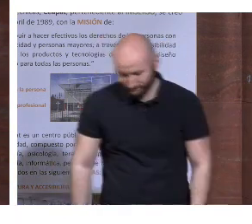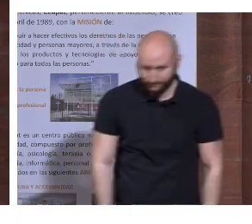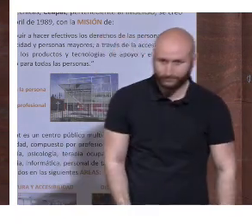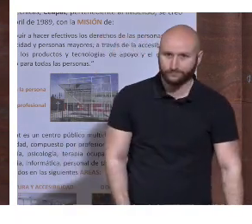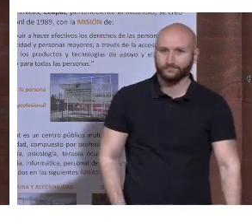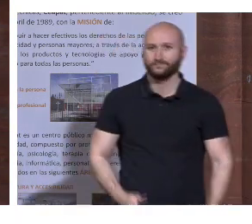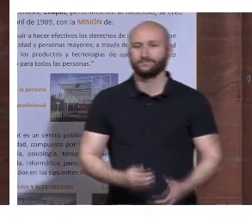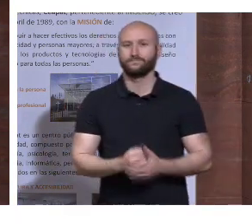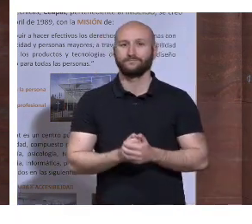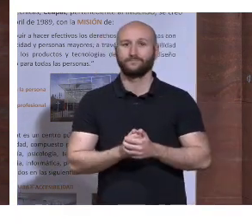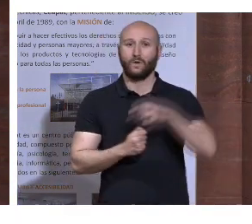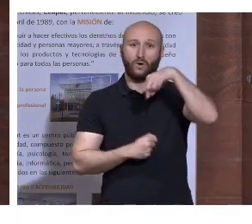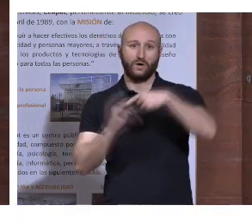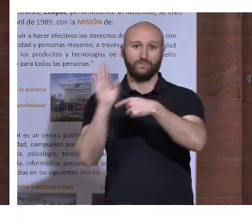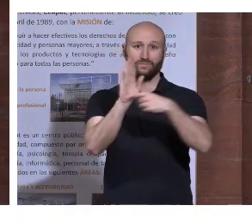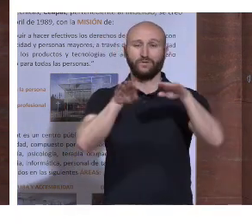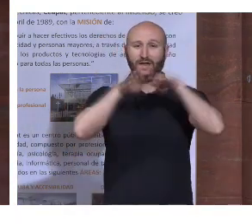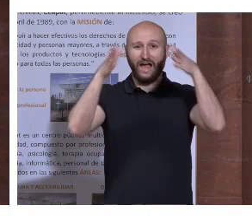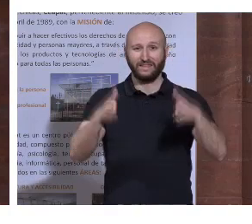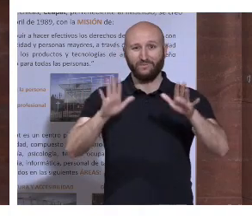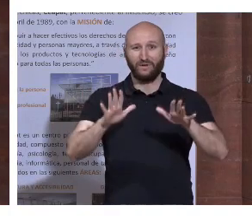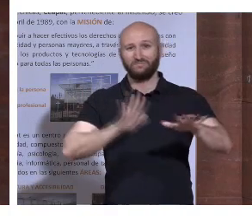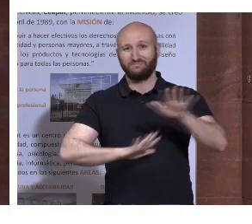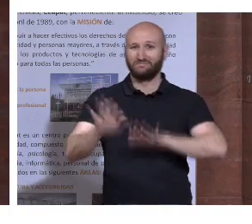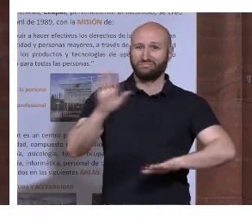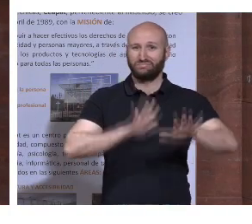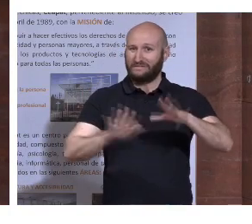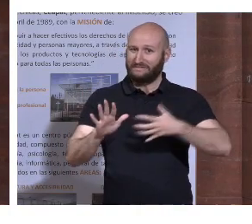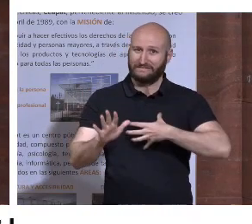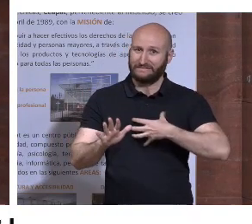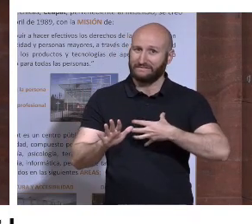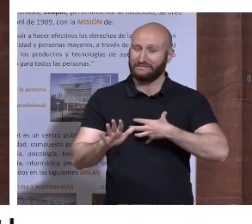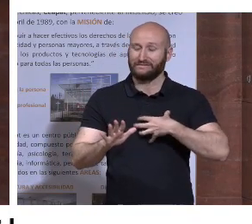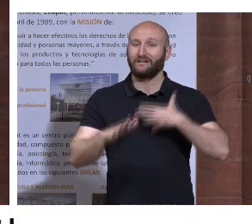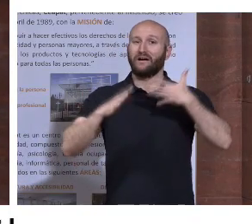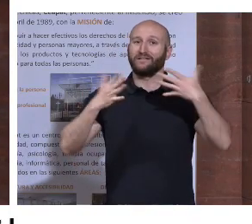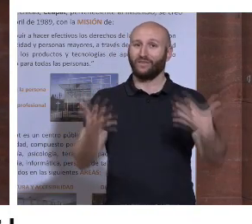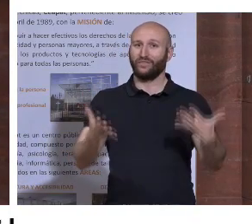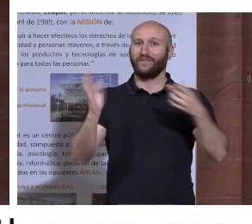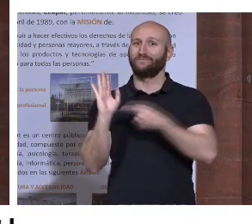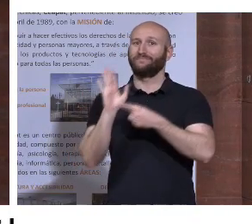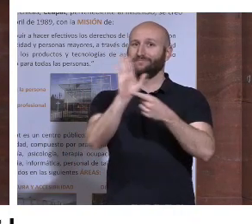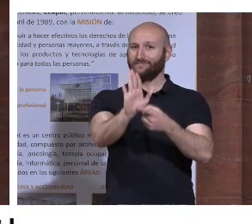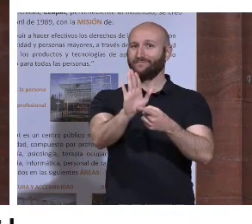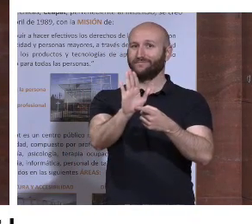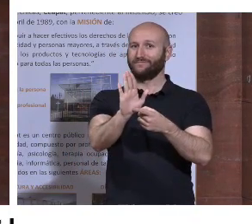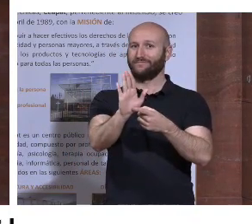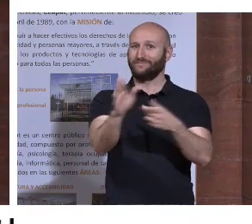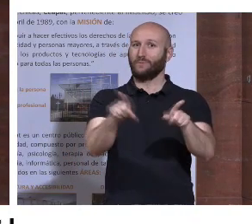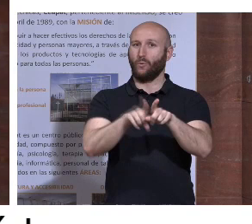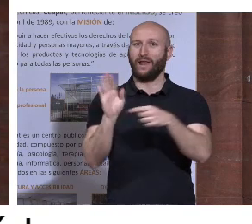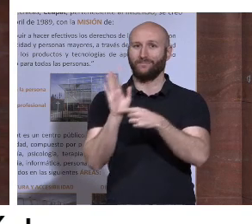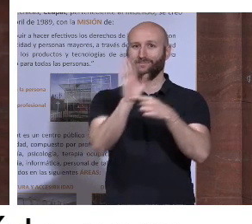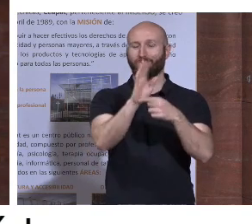Podía haber traído el atril, pero era muy aparatoso. Entonces, he traído para hacer una presentación